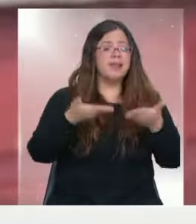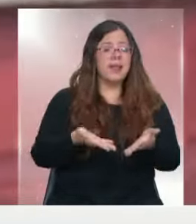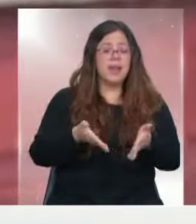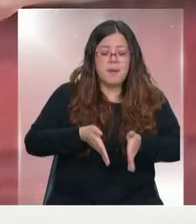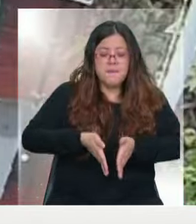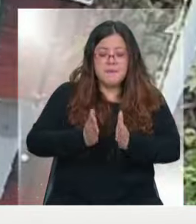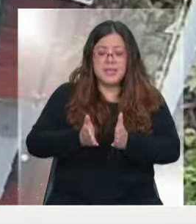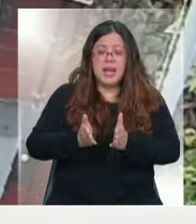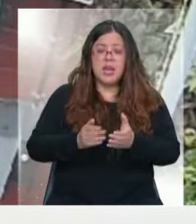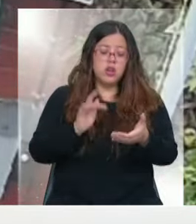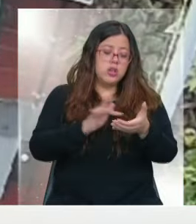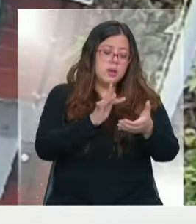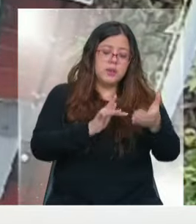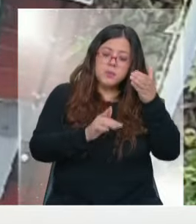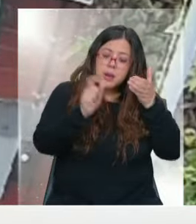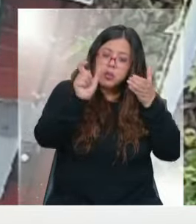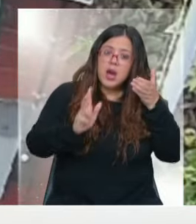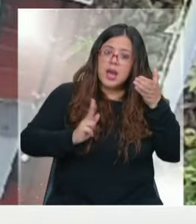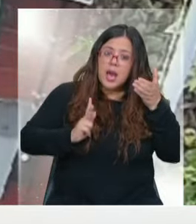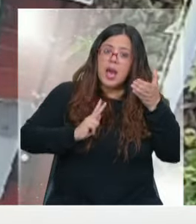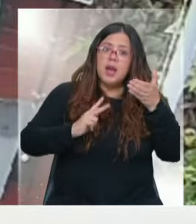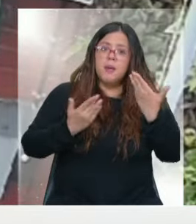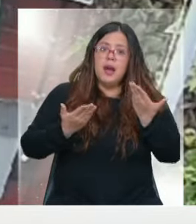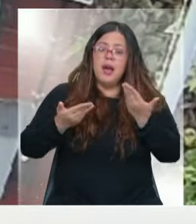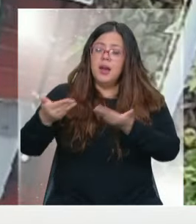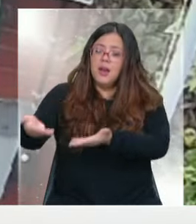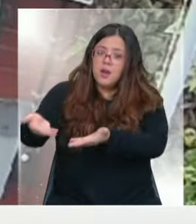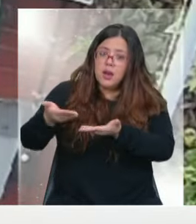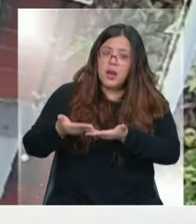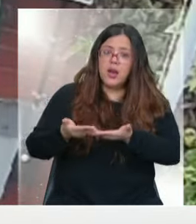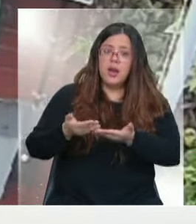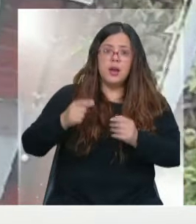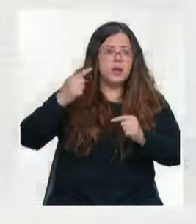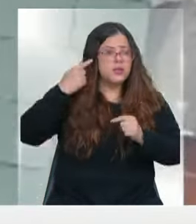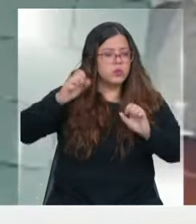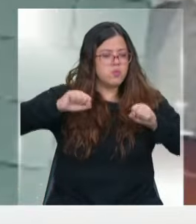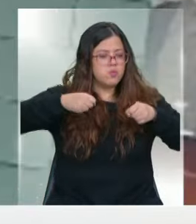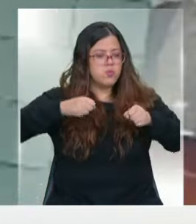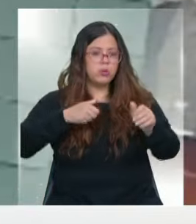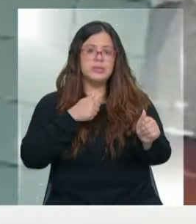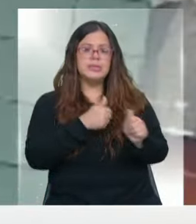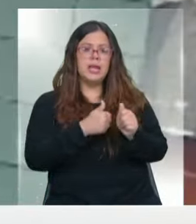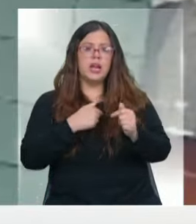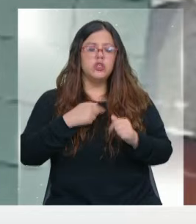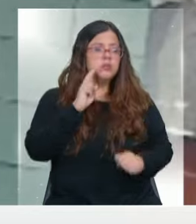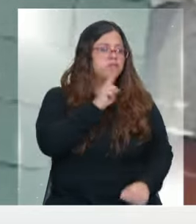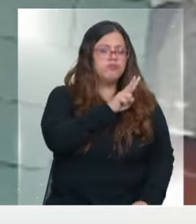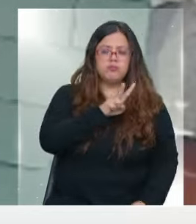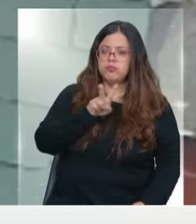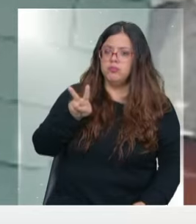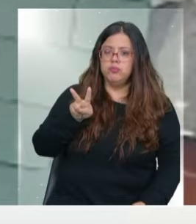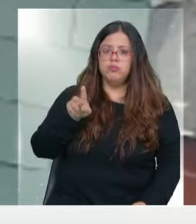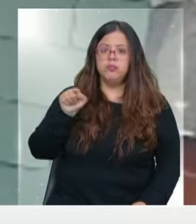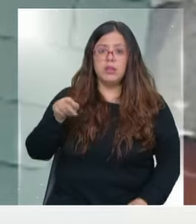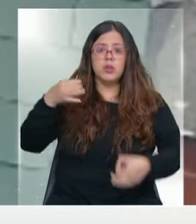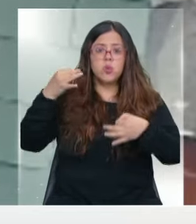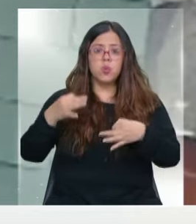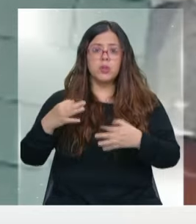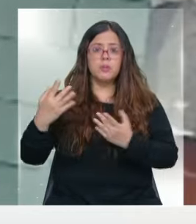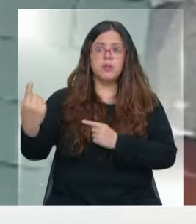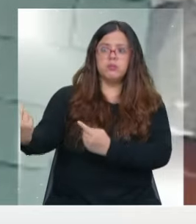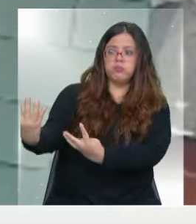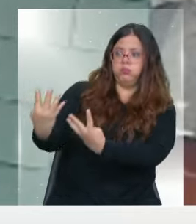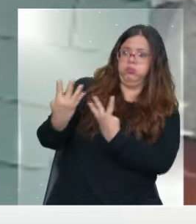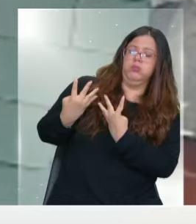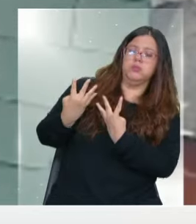específico, llamando al cliente para que saliera a recibir su producto. Se escucharon unas motos muy cerca, yo volteo a ver, fueron directamente hacia mí, o